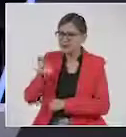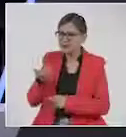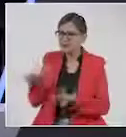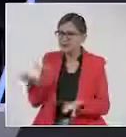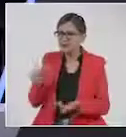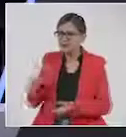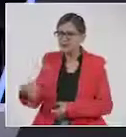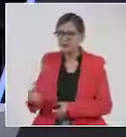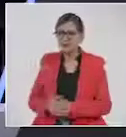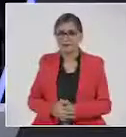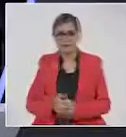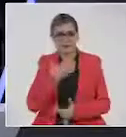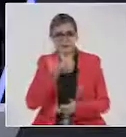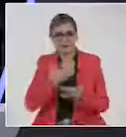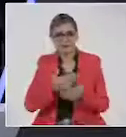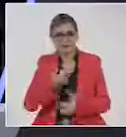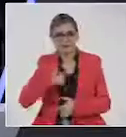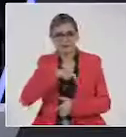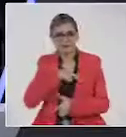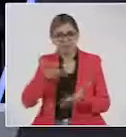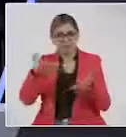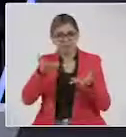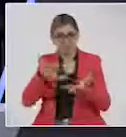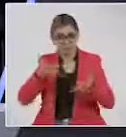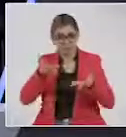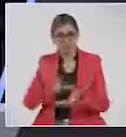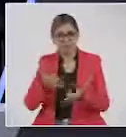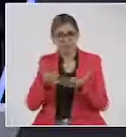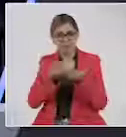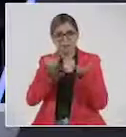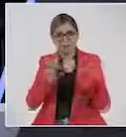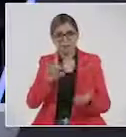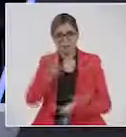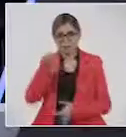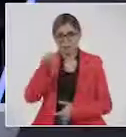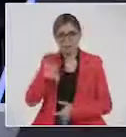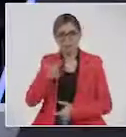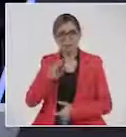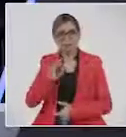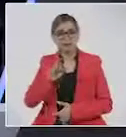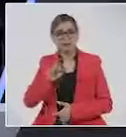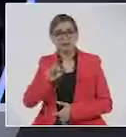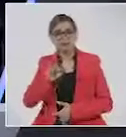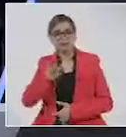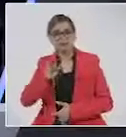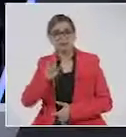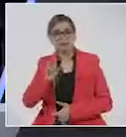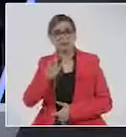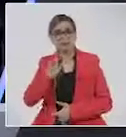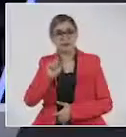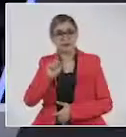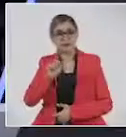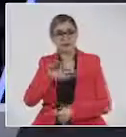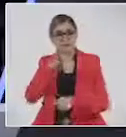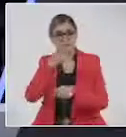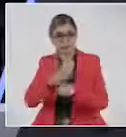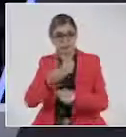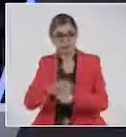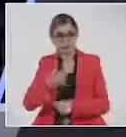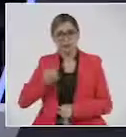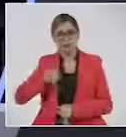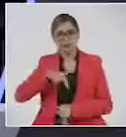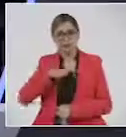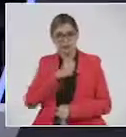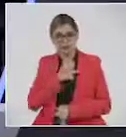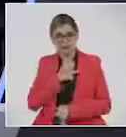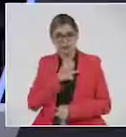consiste? Bueno, es la historia de don Rodolfo Pila. Bien. Y de Rodolfo Pila III. Nosotros seguimos